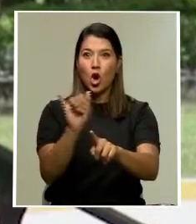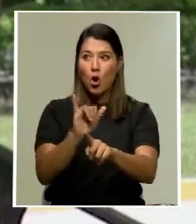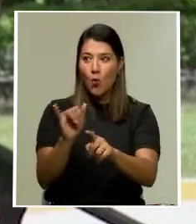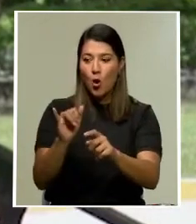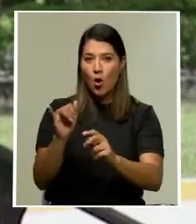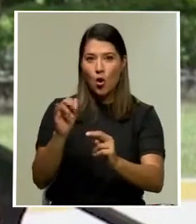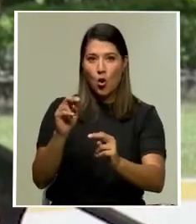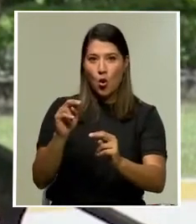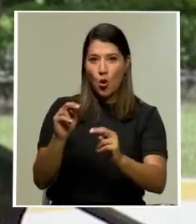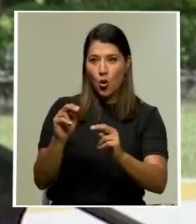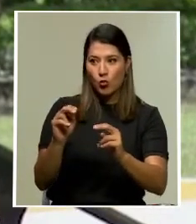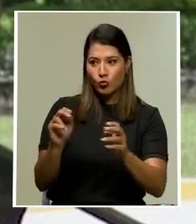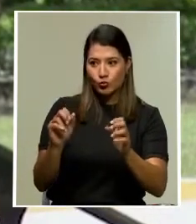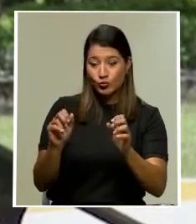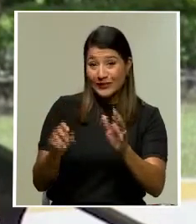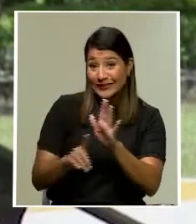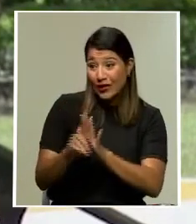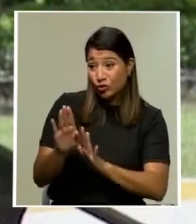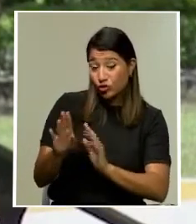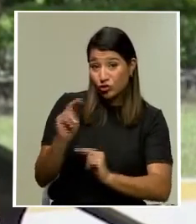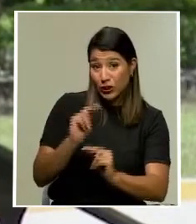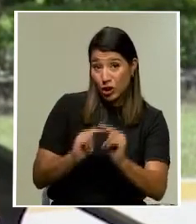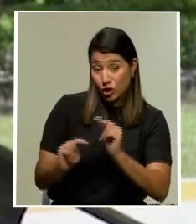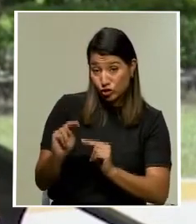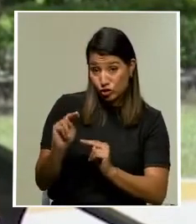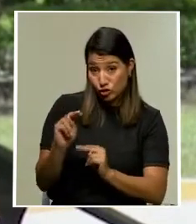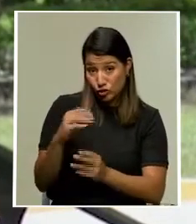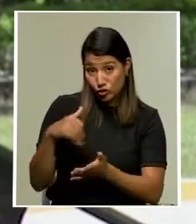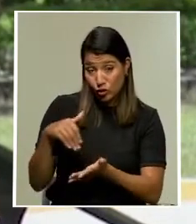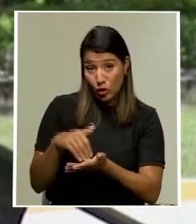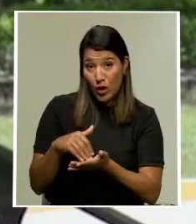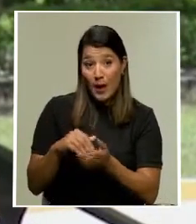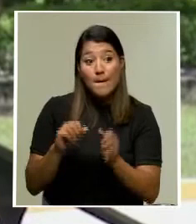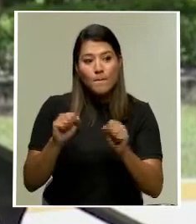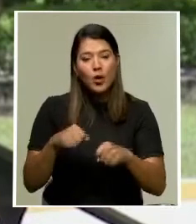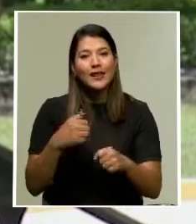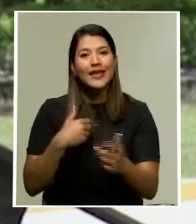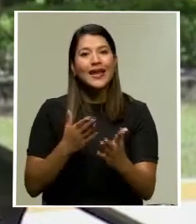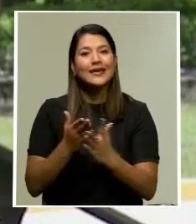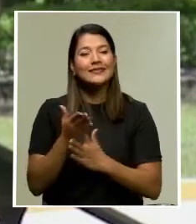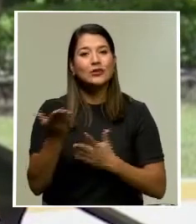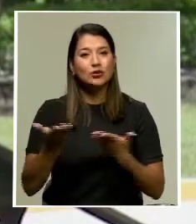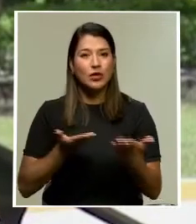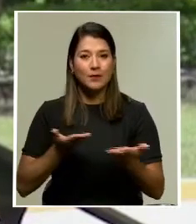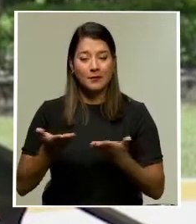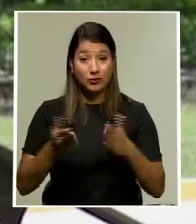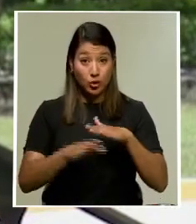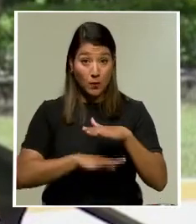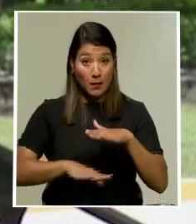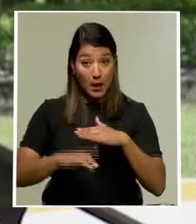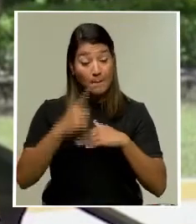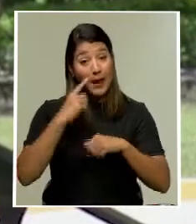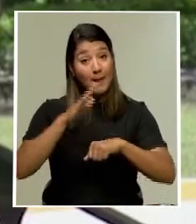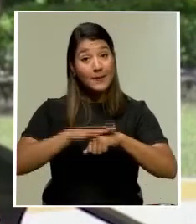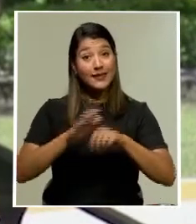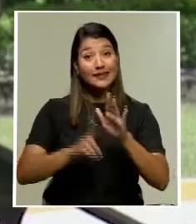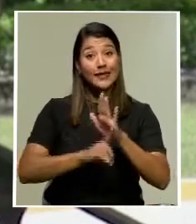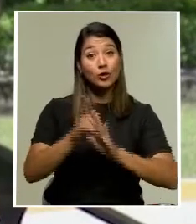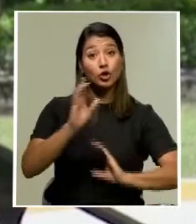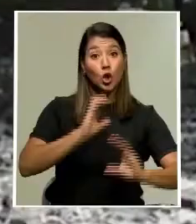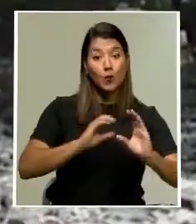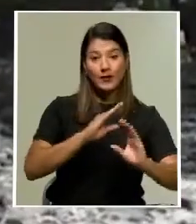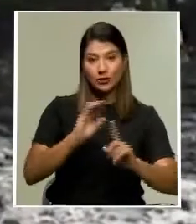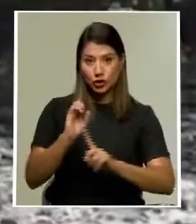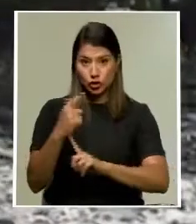que se mejoran los caminos, se facilita el acceso a los servicios básicos, de forma que se permita el desarrollo comercial y social con mayor